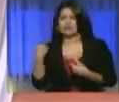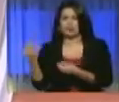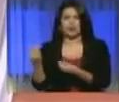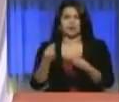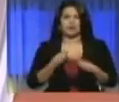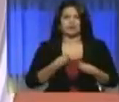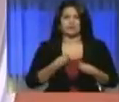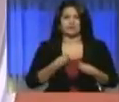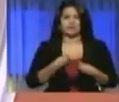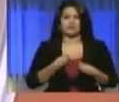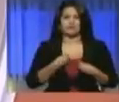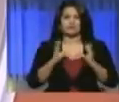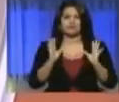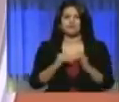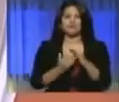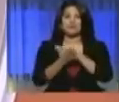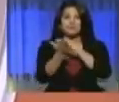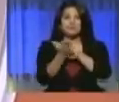la imprenta.